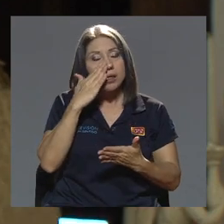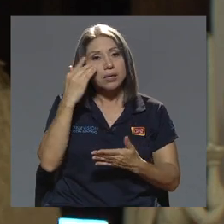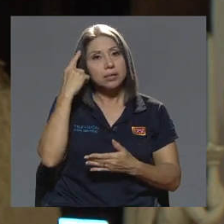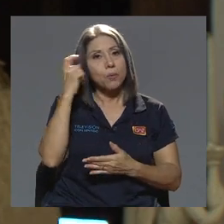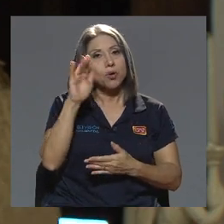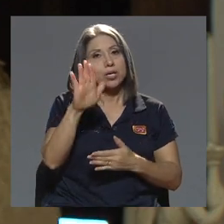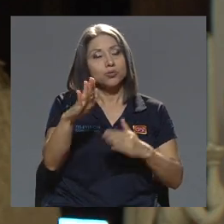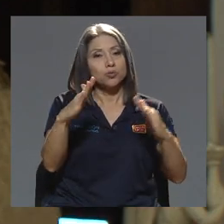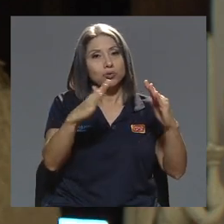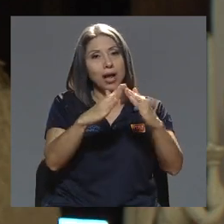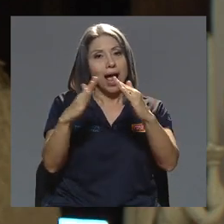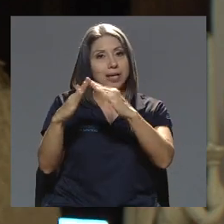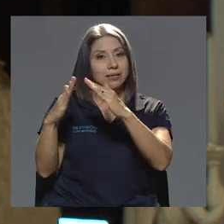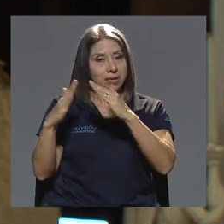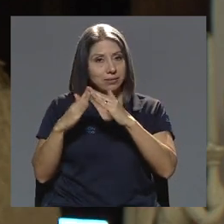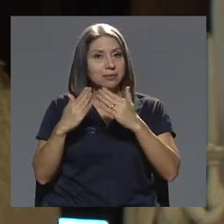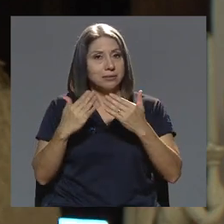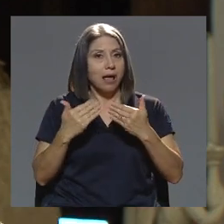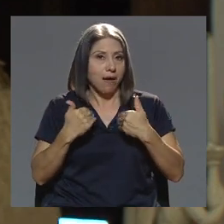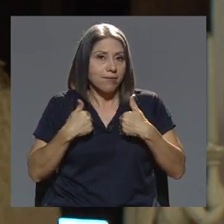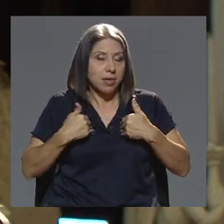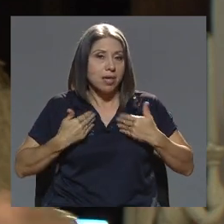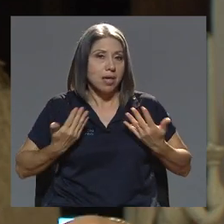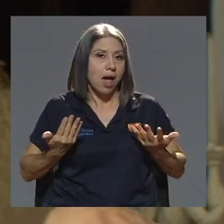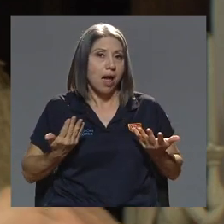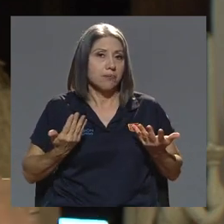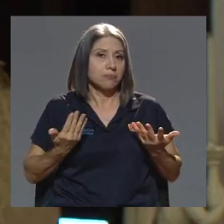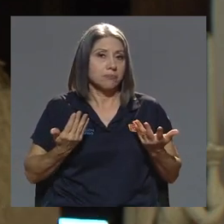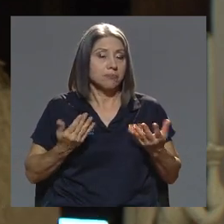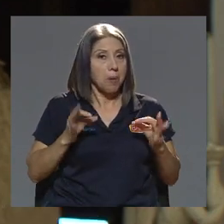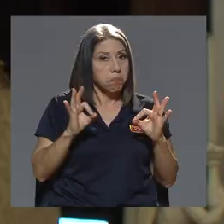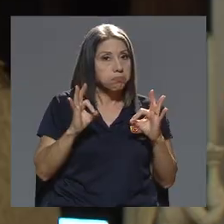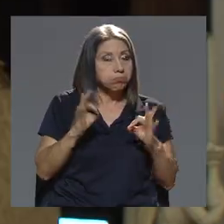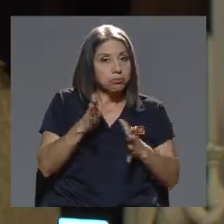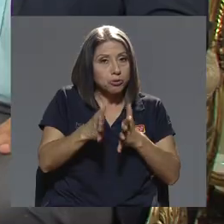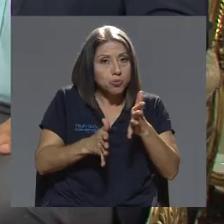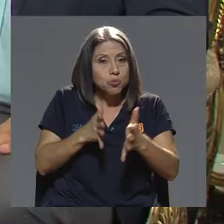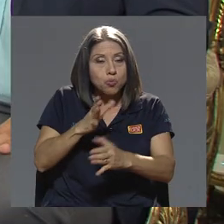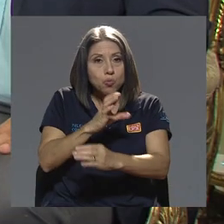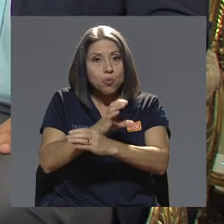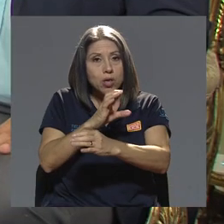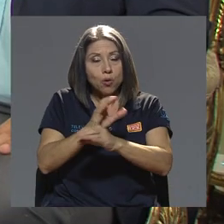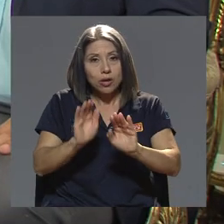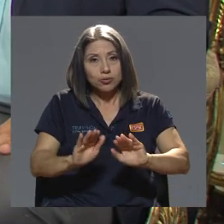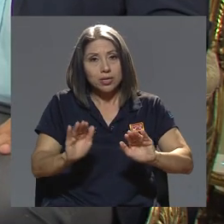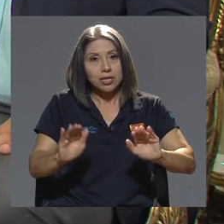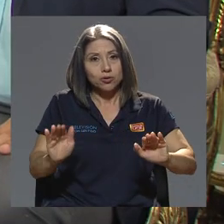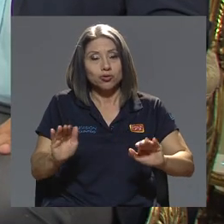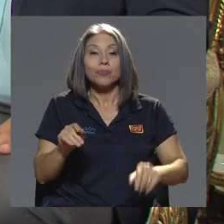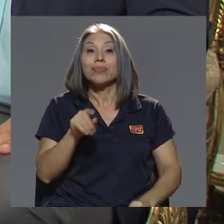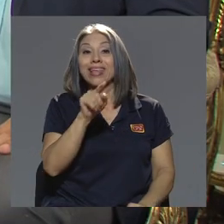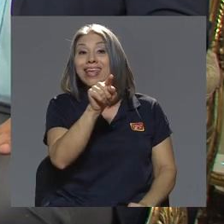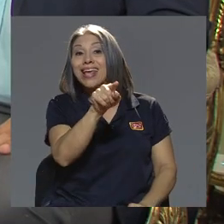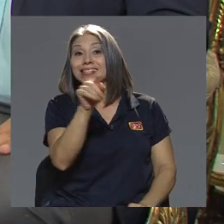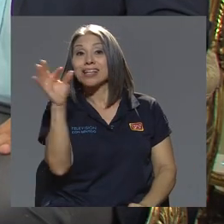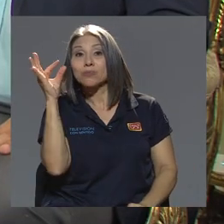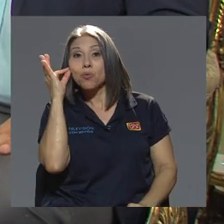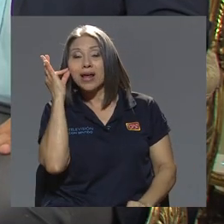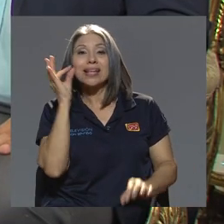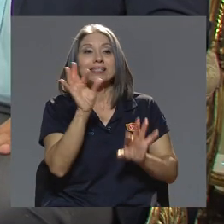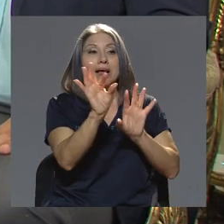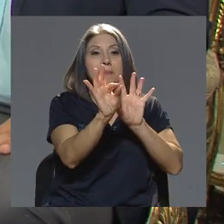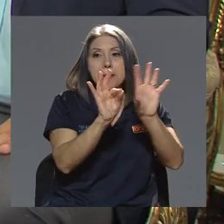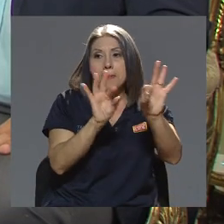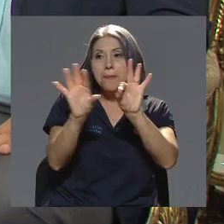había parámetros, digamos, de cuidado para los niños. Y a esas mujeres se les seleccionaba, se les daba